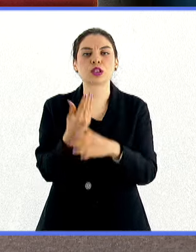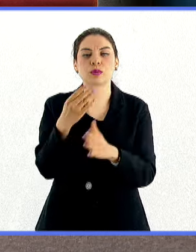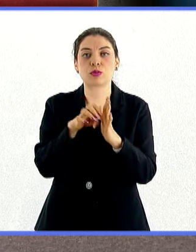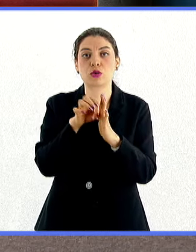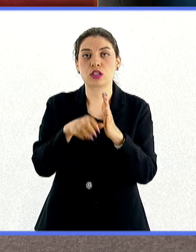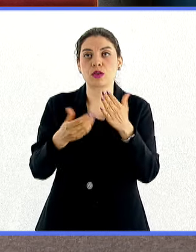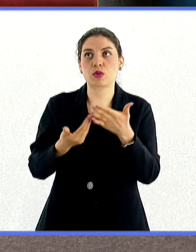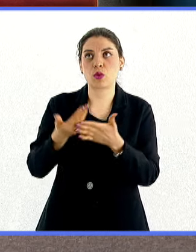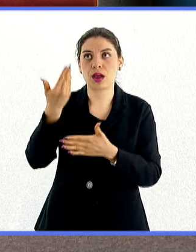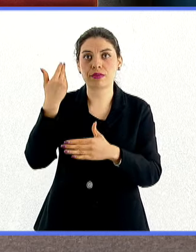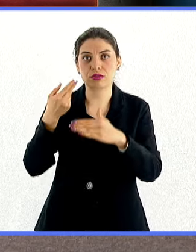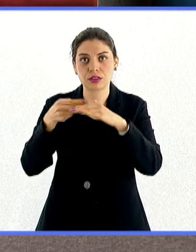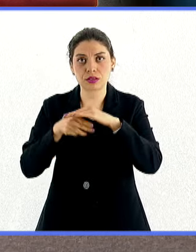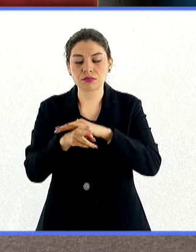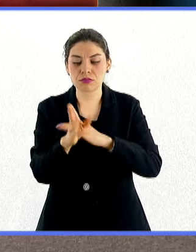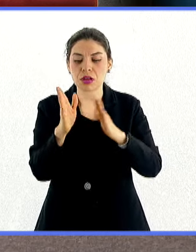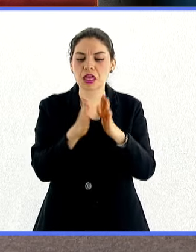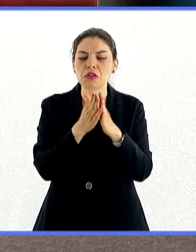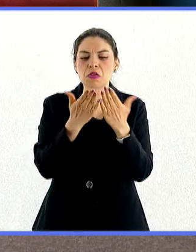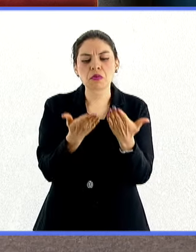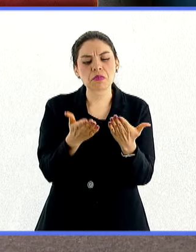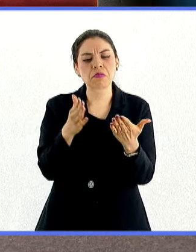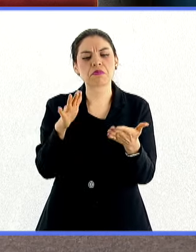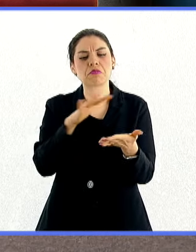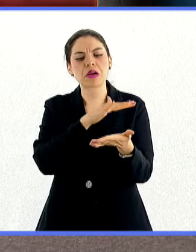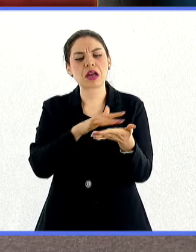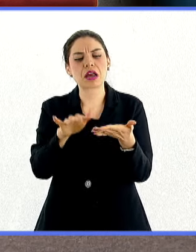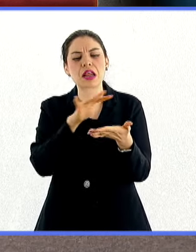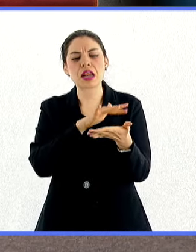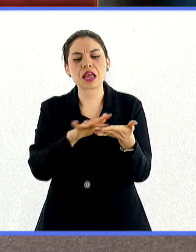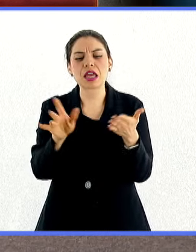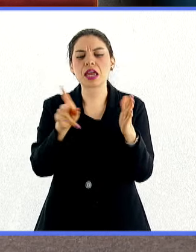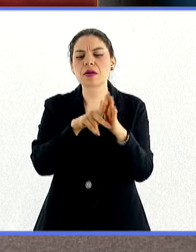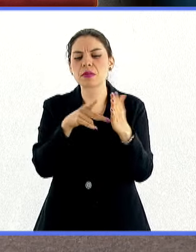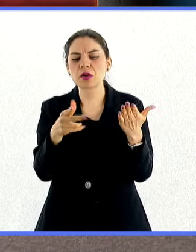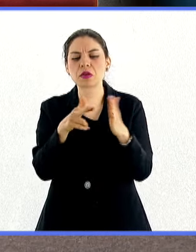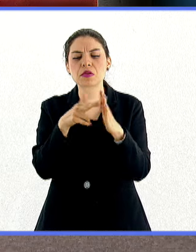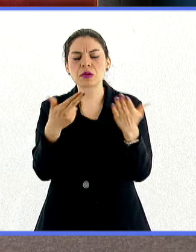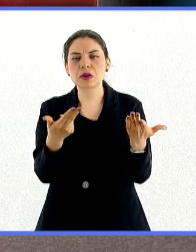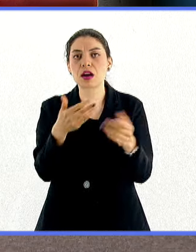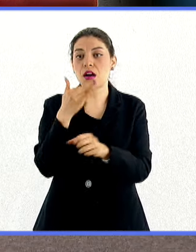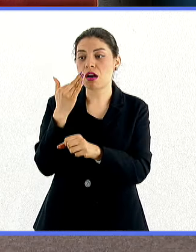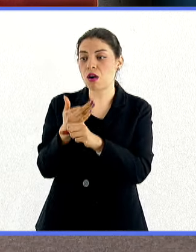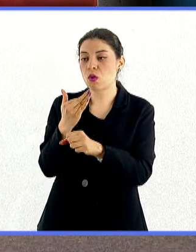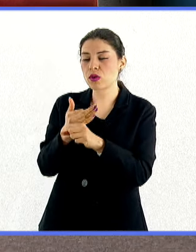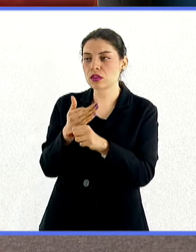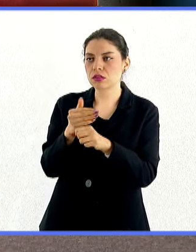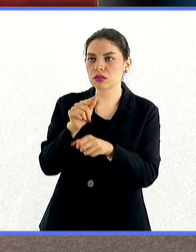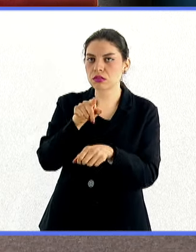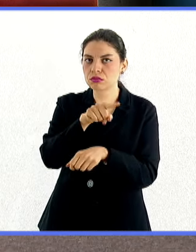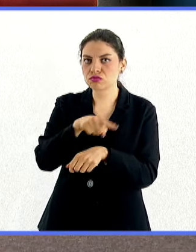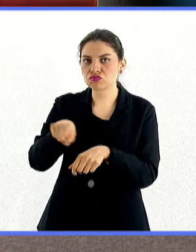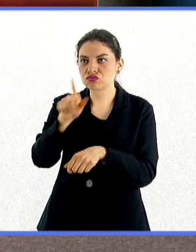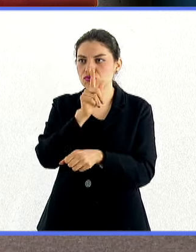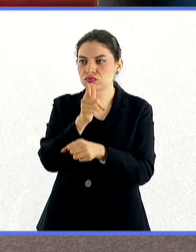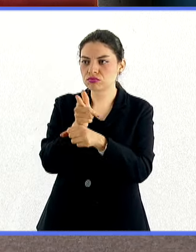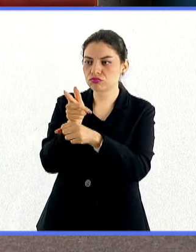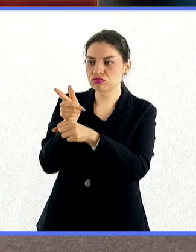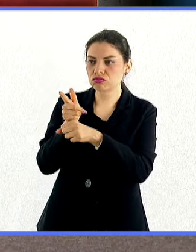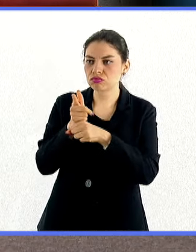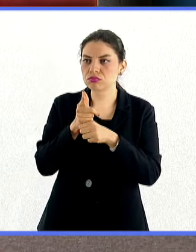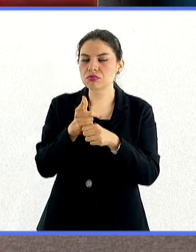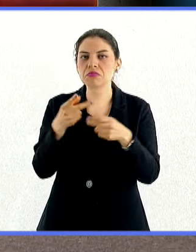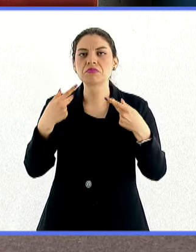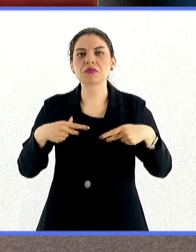antes la gente iba leyendo periódicos, revistas o acaso un libro. Hoy en día todo mundo está ante una este pantalla. Espejo mágico que es el